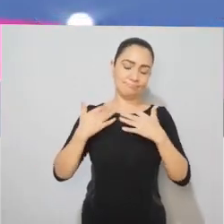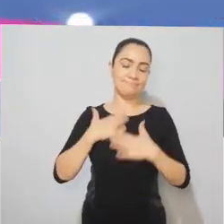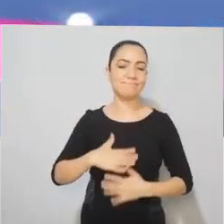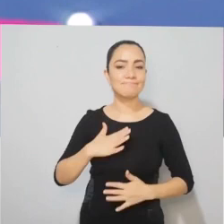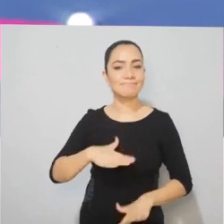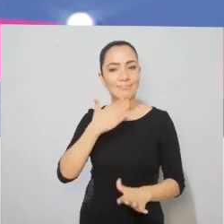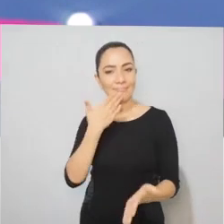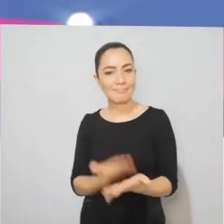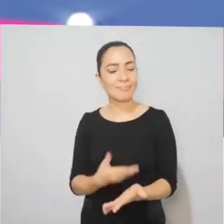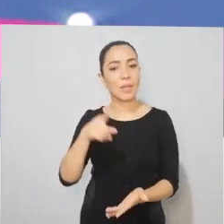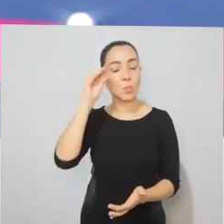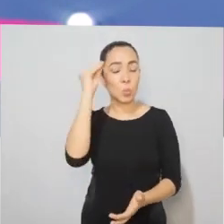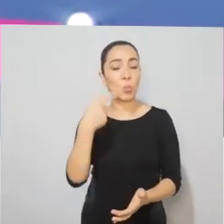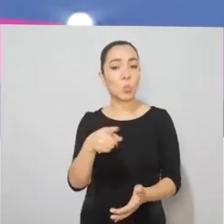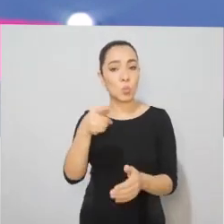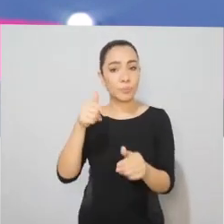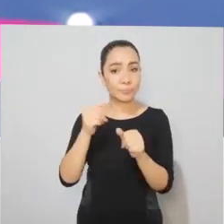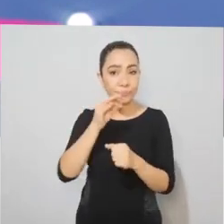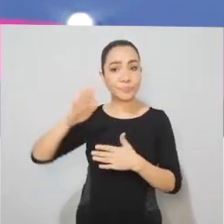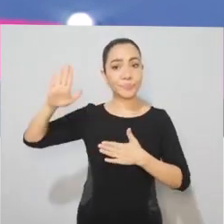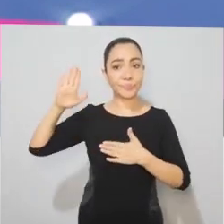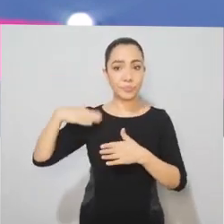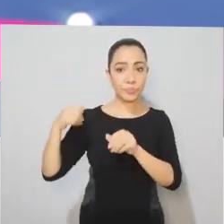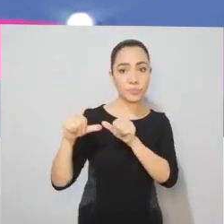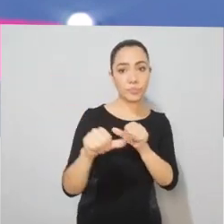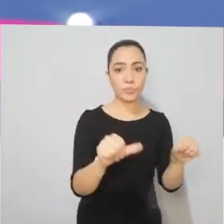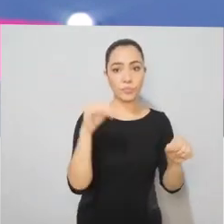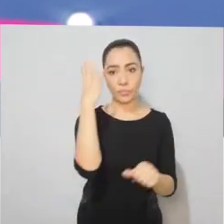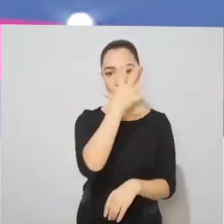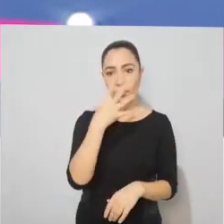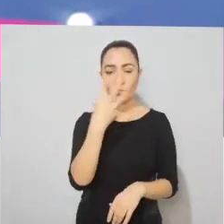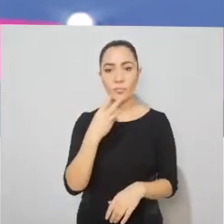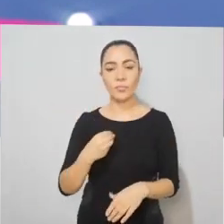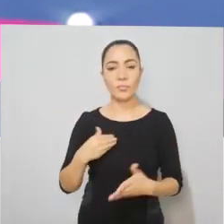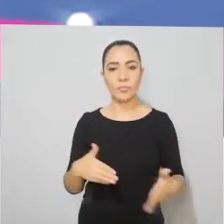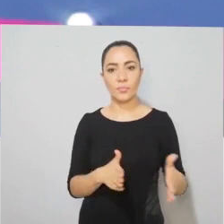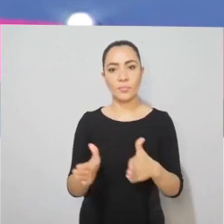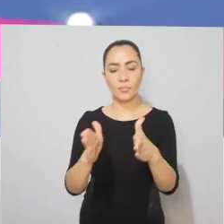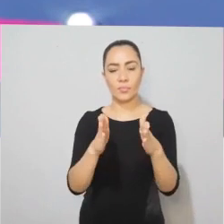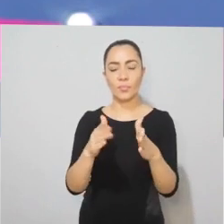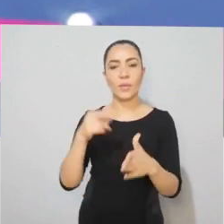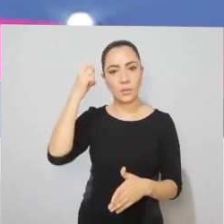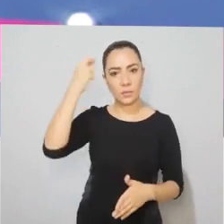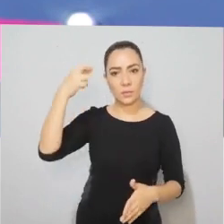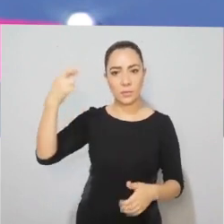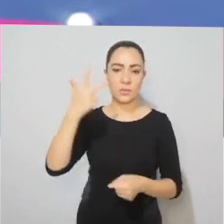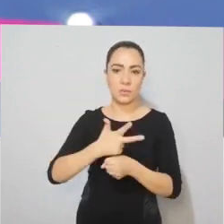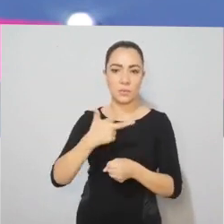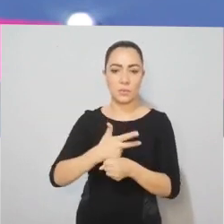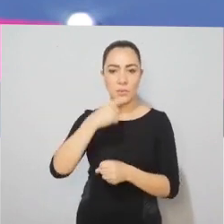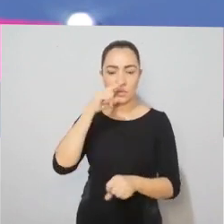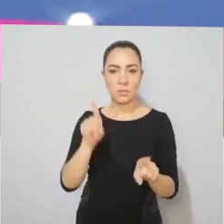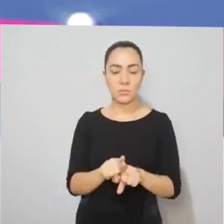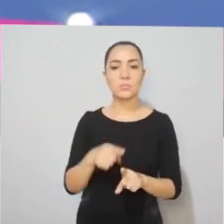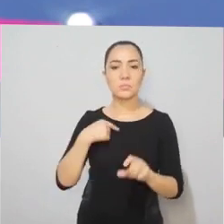comprometiéndonos a seguir en el hermoso camino de generar espacios para la psicología en Guatemala y